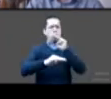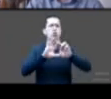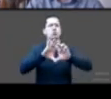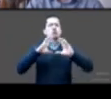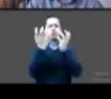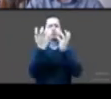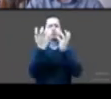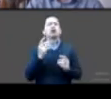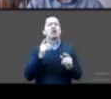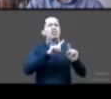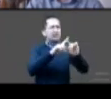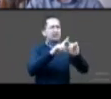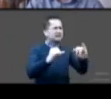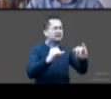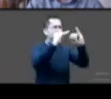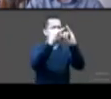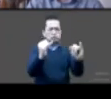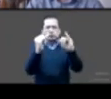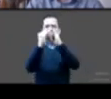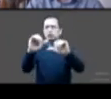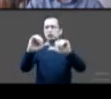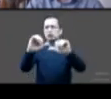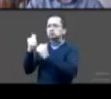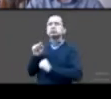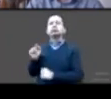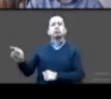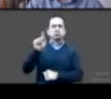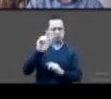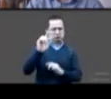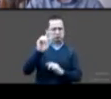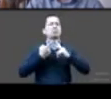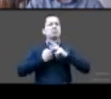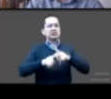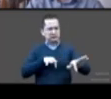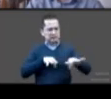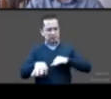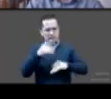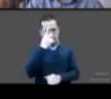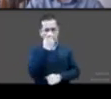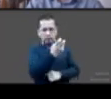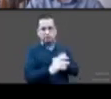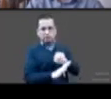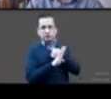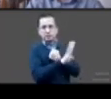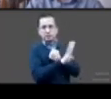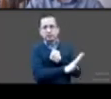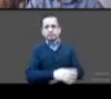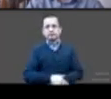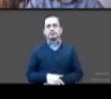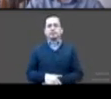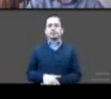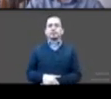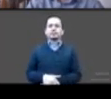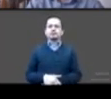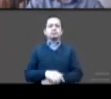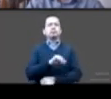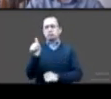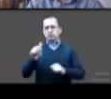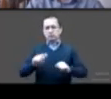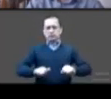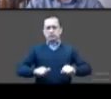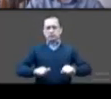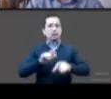instituciones que están trabajando en este tema. Siguiente, por favor. Y aquí quisiera comenzar diciéndoles, por